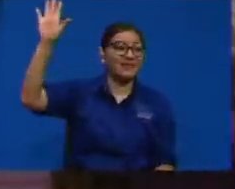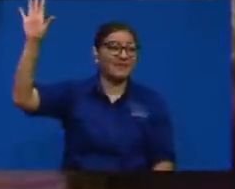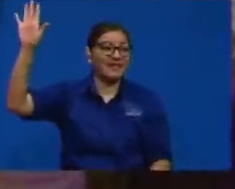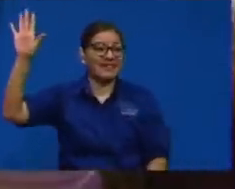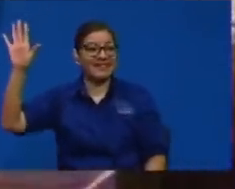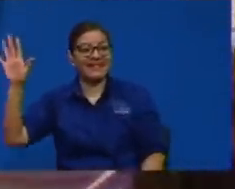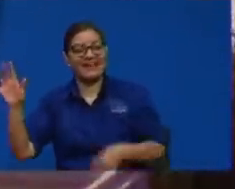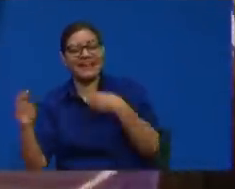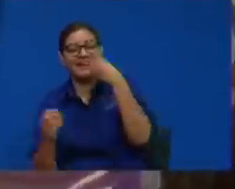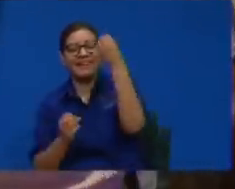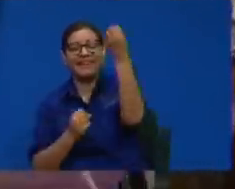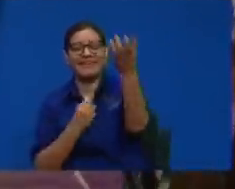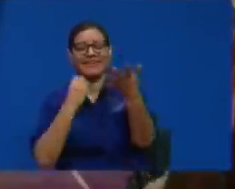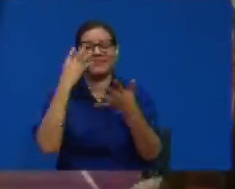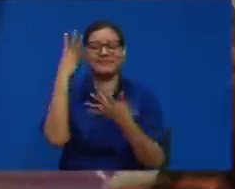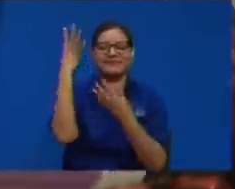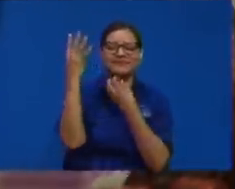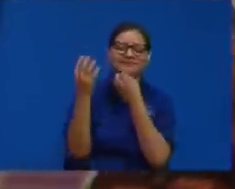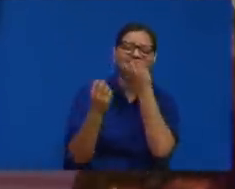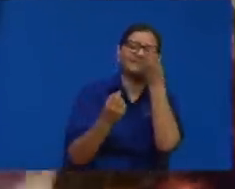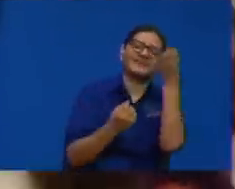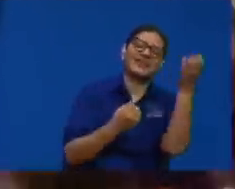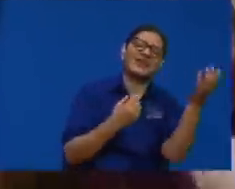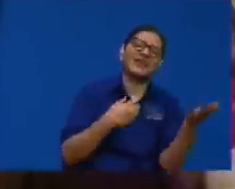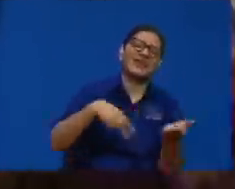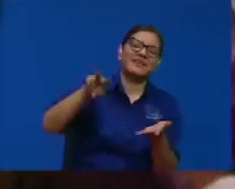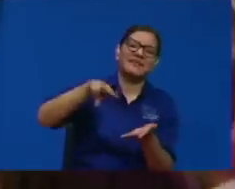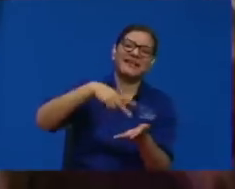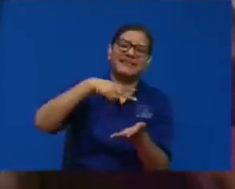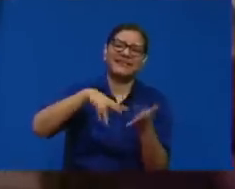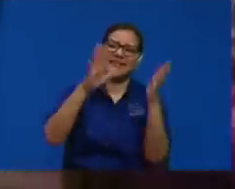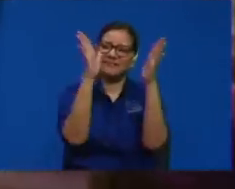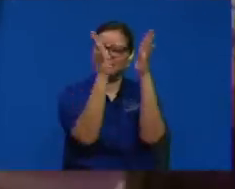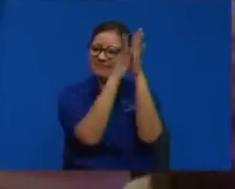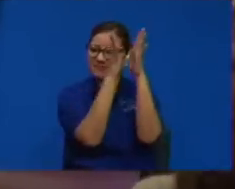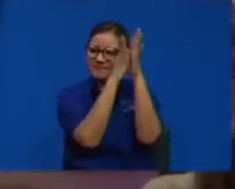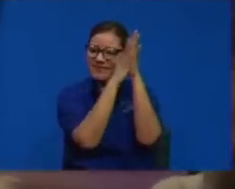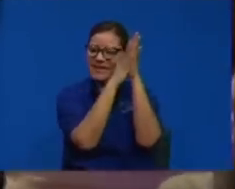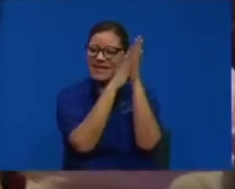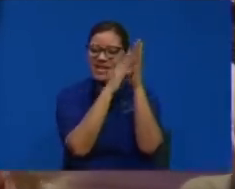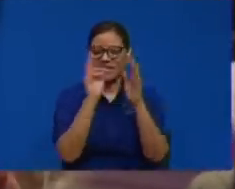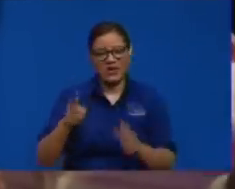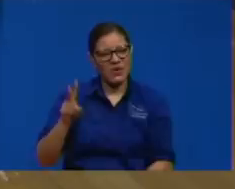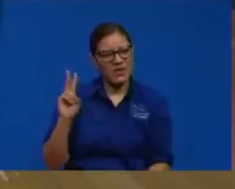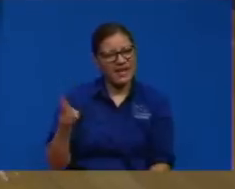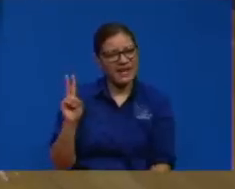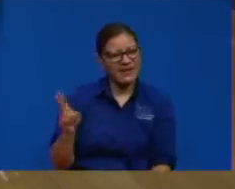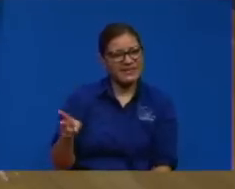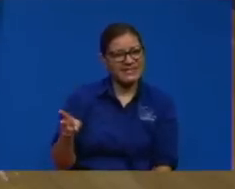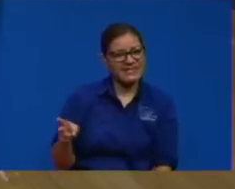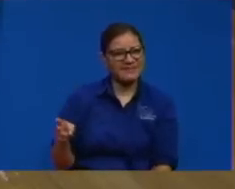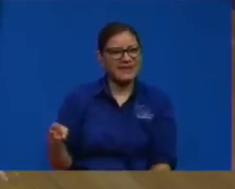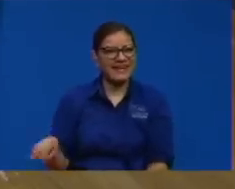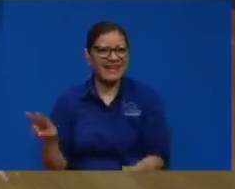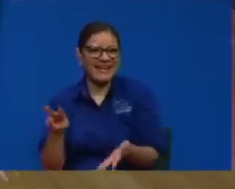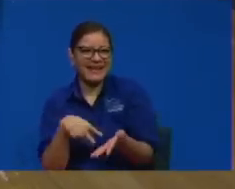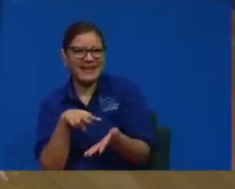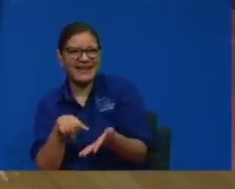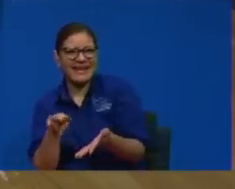de tu nombre cantaré con el pandero toda la noche